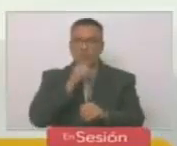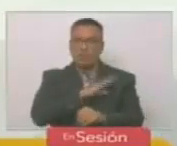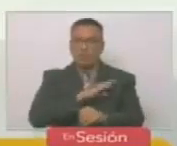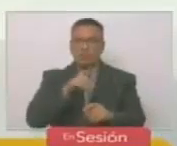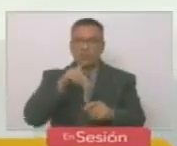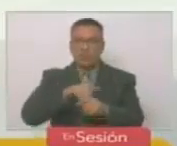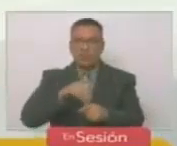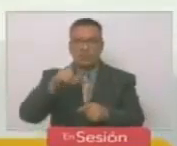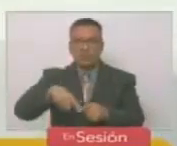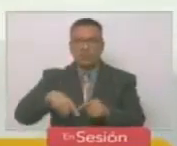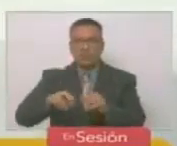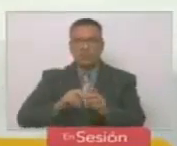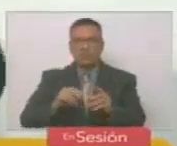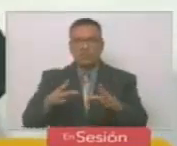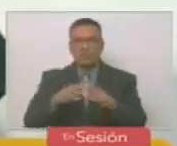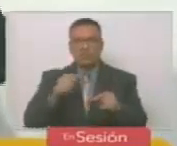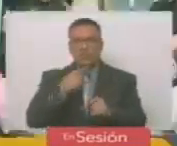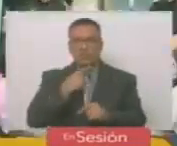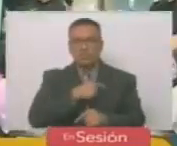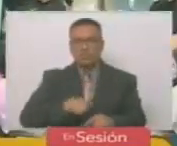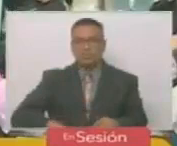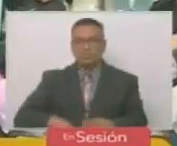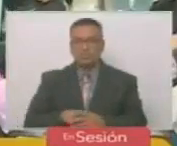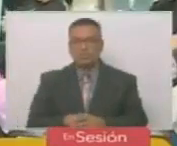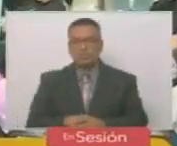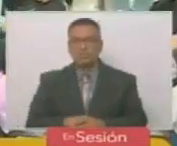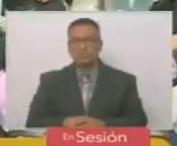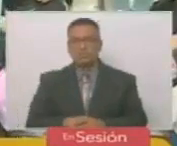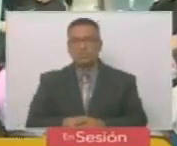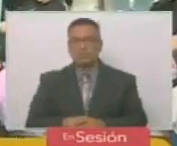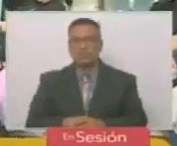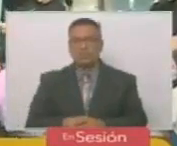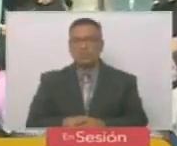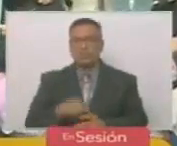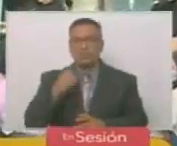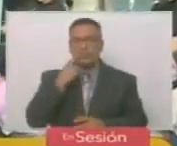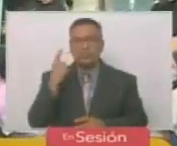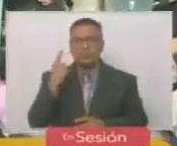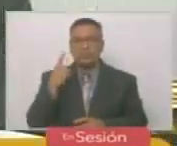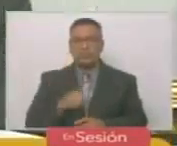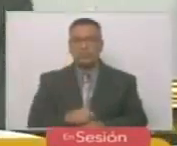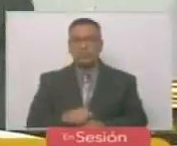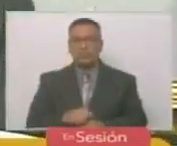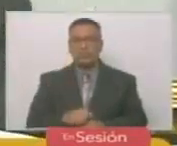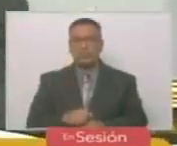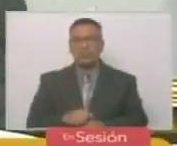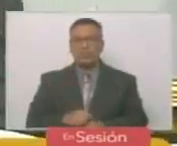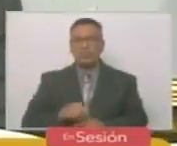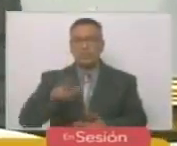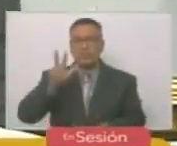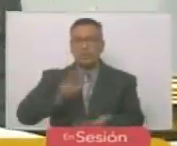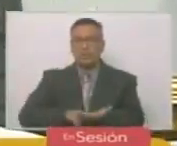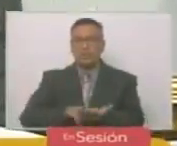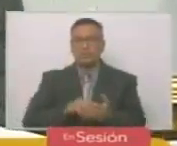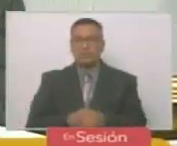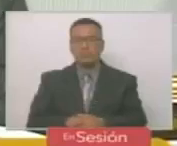y garantías. Es todo, presidente. En consideración, queda